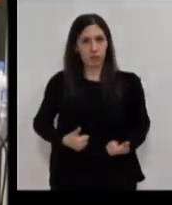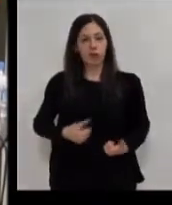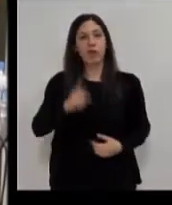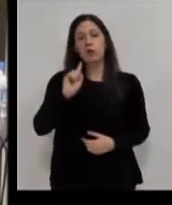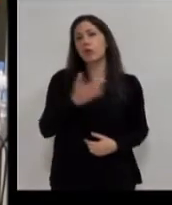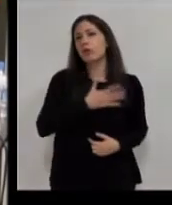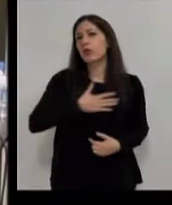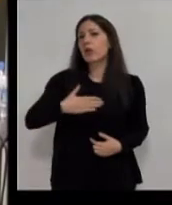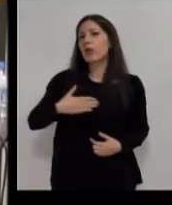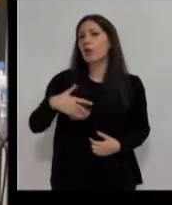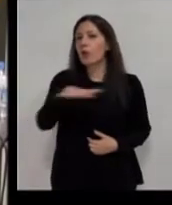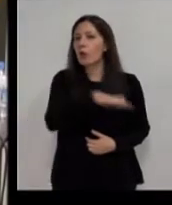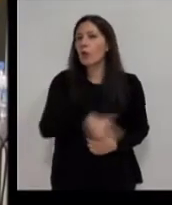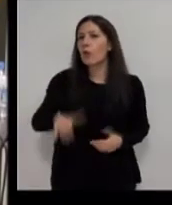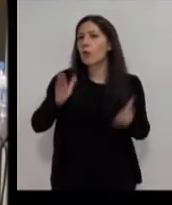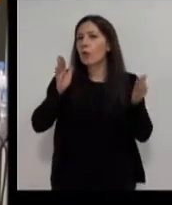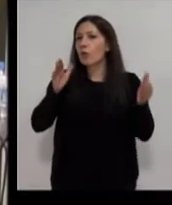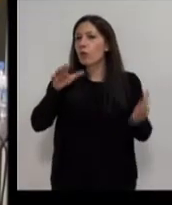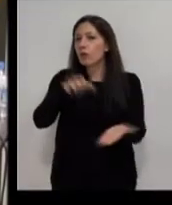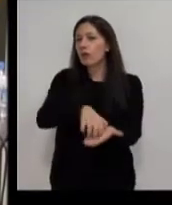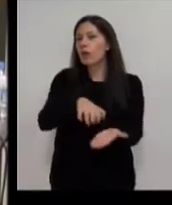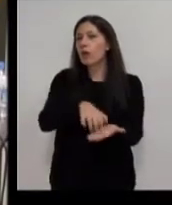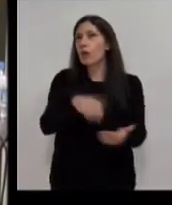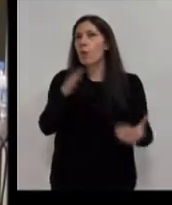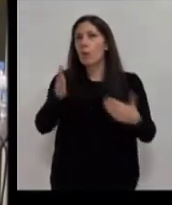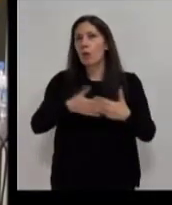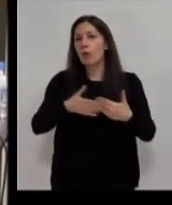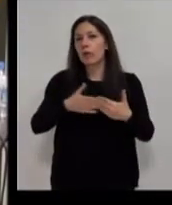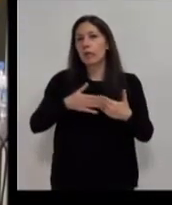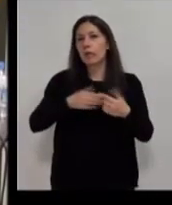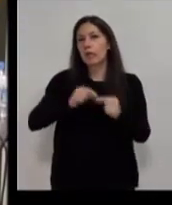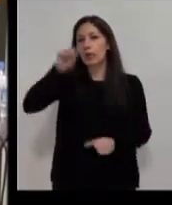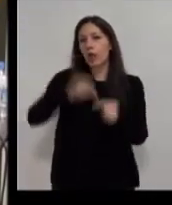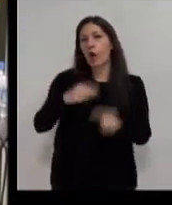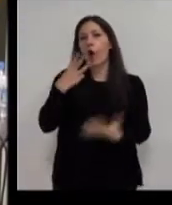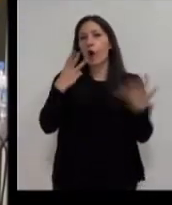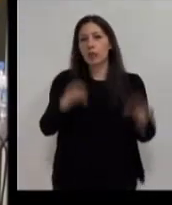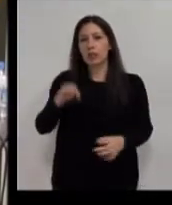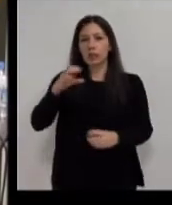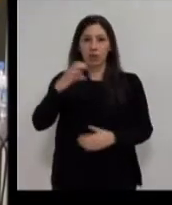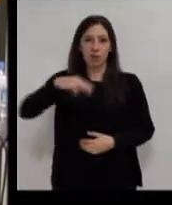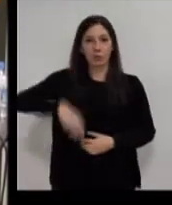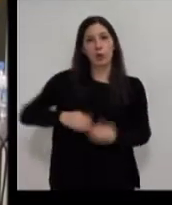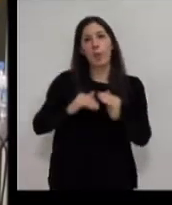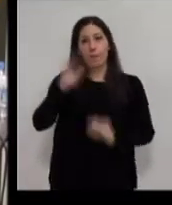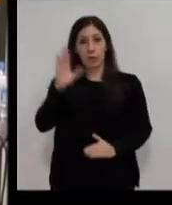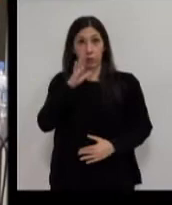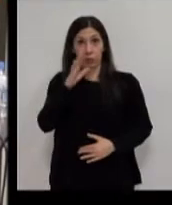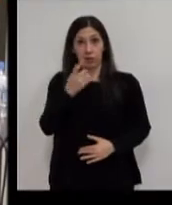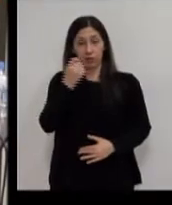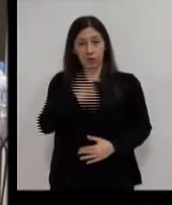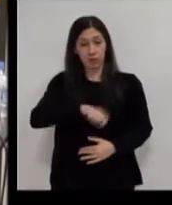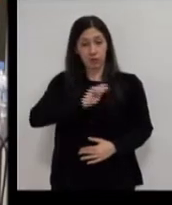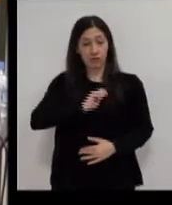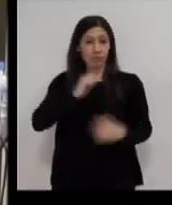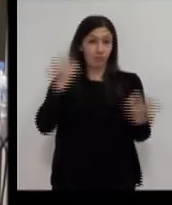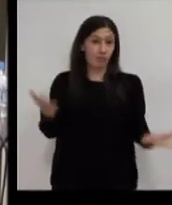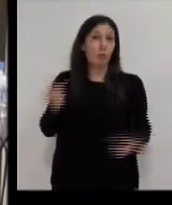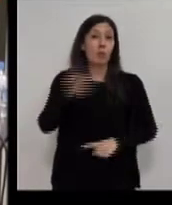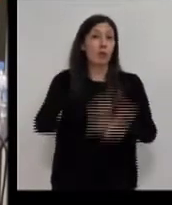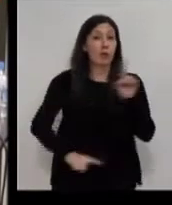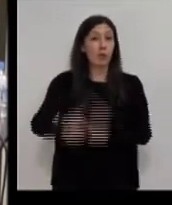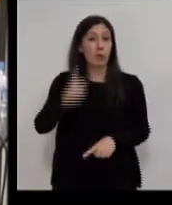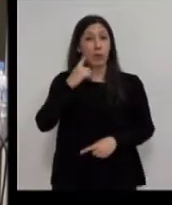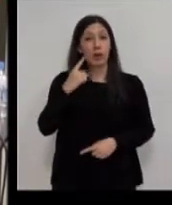con discapacidad física y solamente quiero aquellos establecimientos que tengan las puertas con más de 80 centímetros, porque en